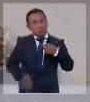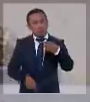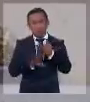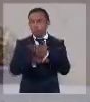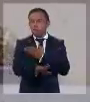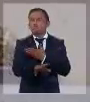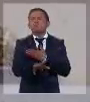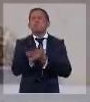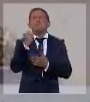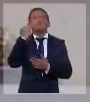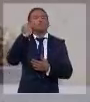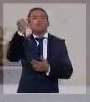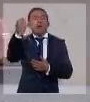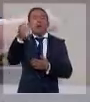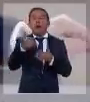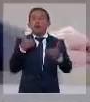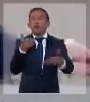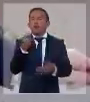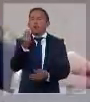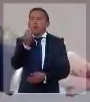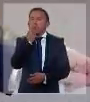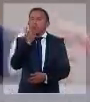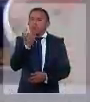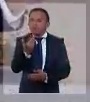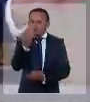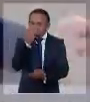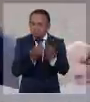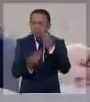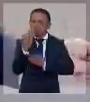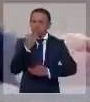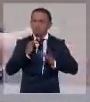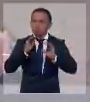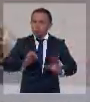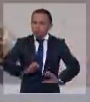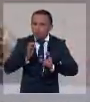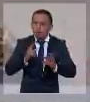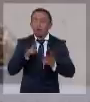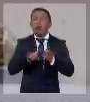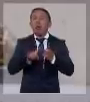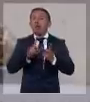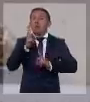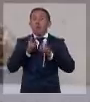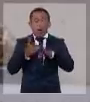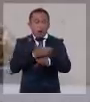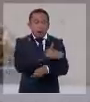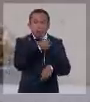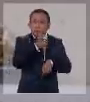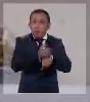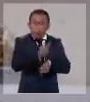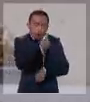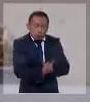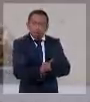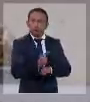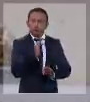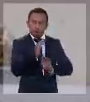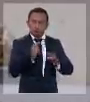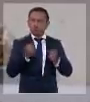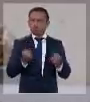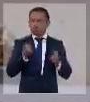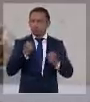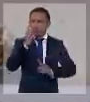adecuada, deporte, necesitamos promover el deporte desde la primaria, generar sí. buenos hábitos y, por